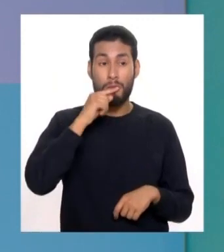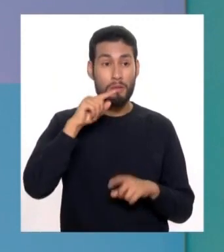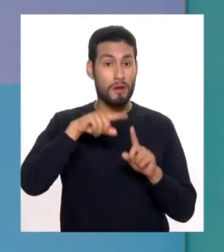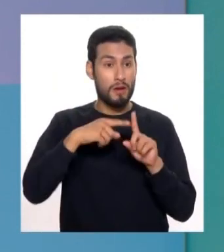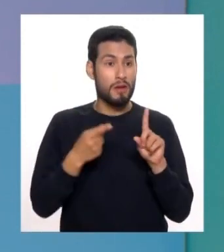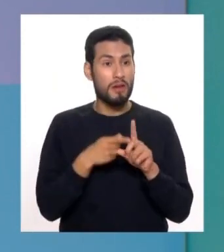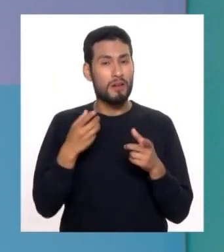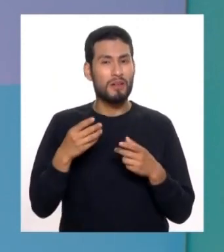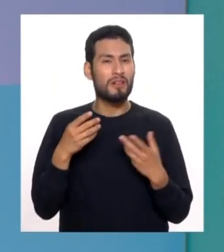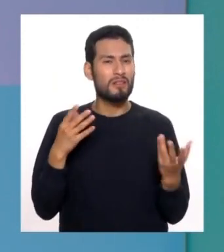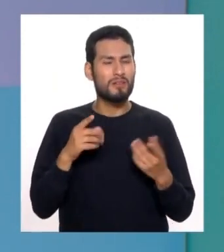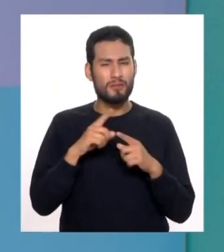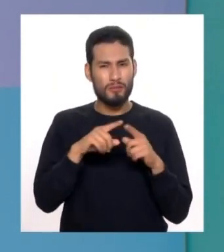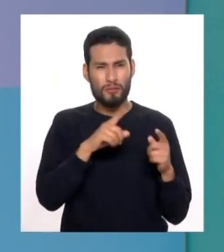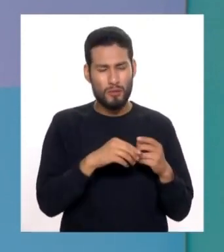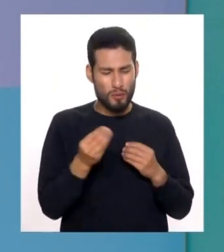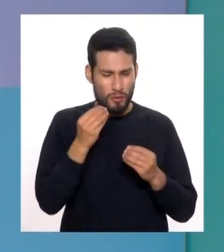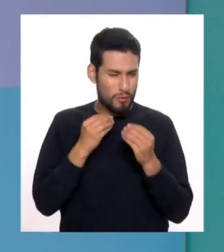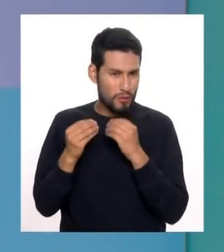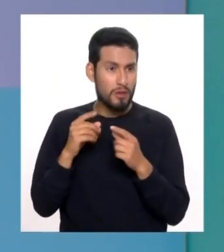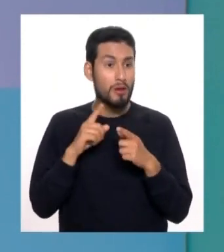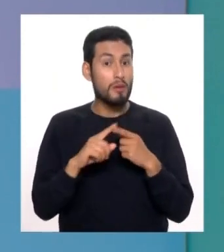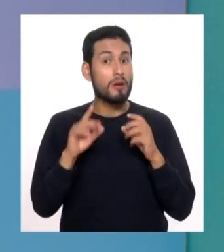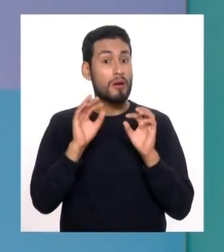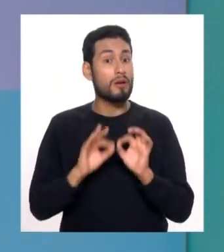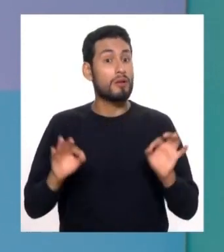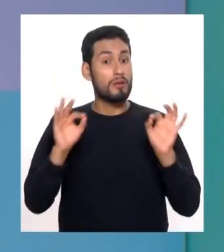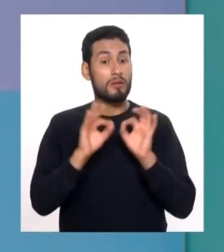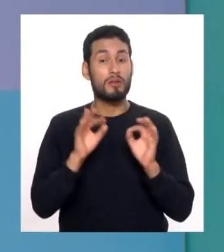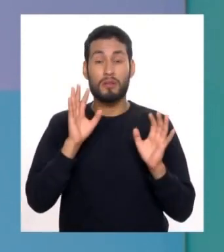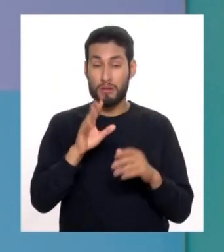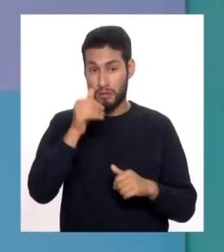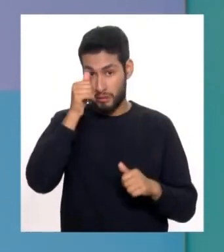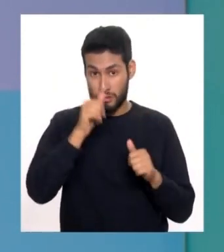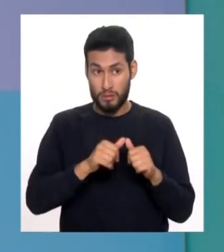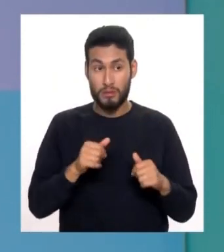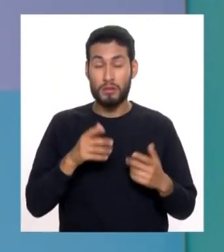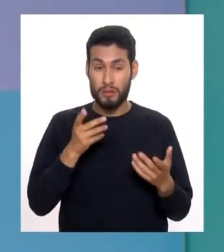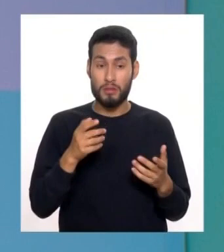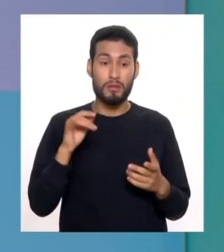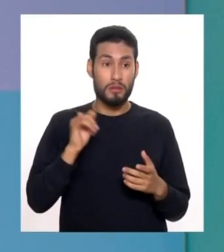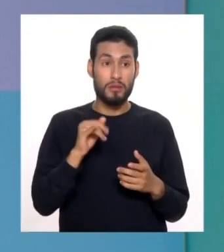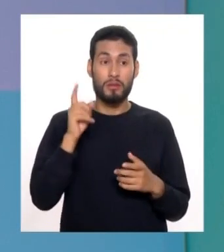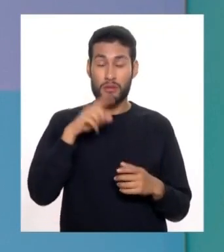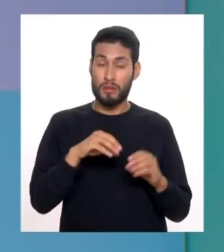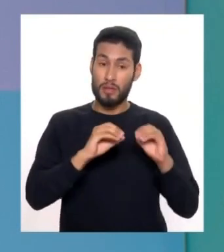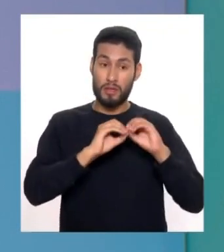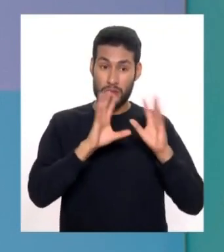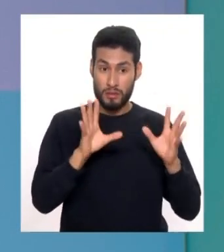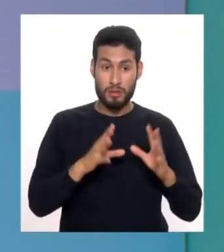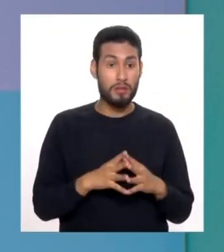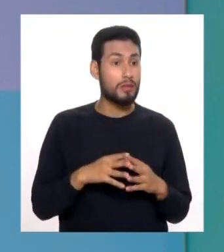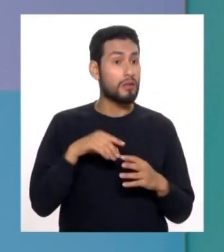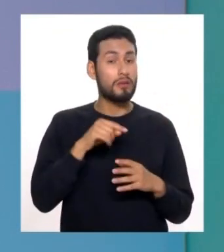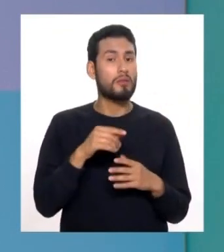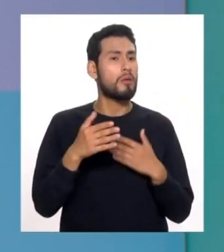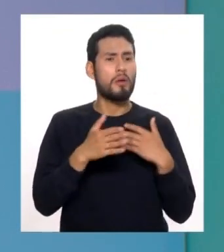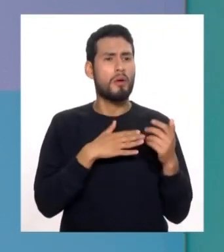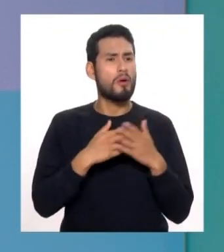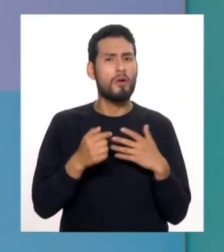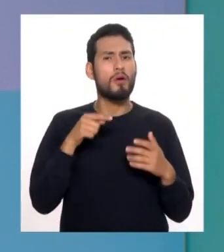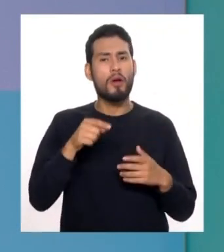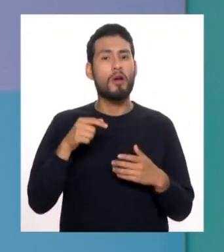muy sensible a tomar estos suplementos alimenticios, pero lo más importante a recordar, y eso también tiene que quedar claro, es que de nada vale que tomes